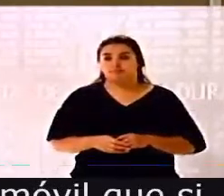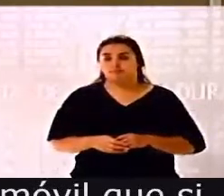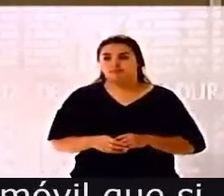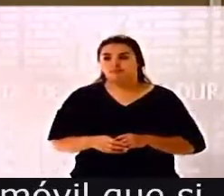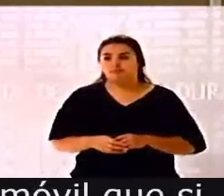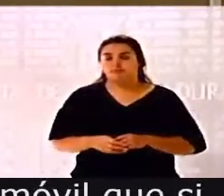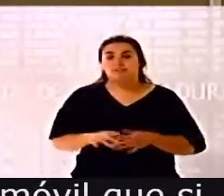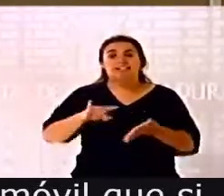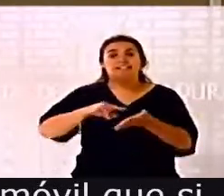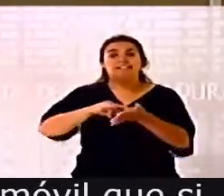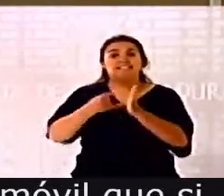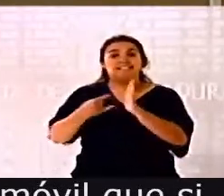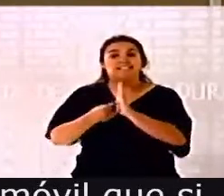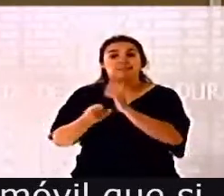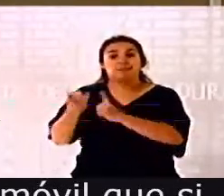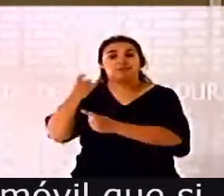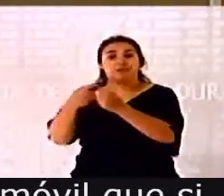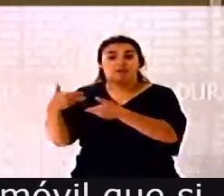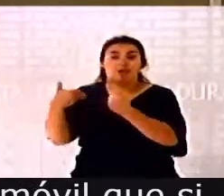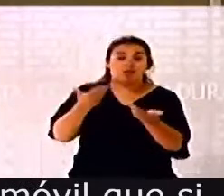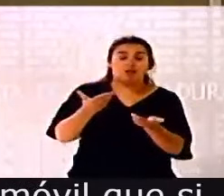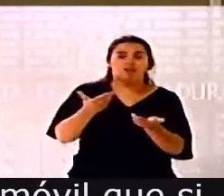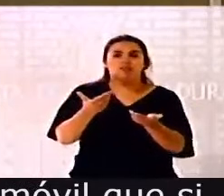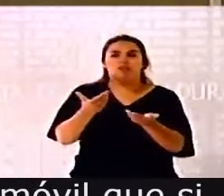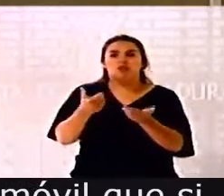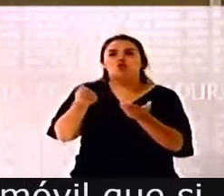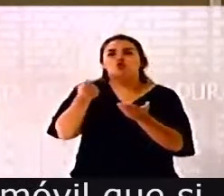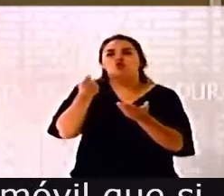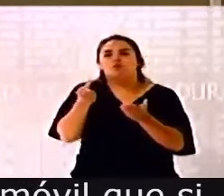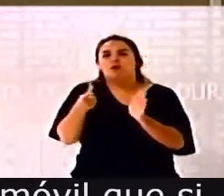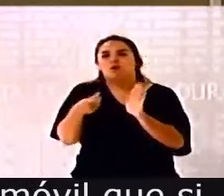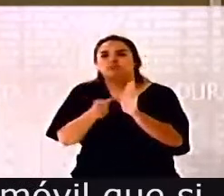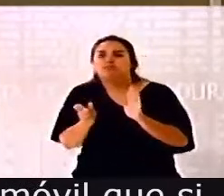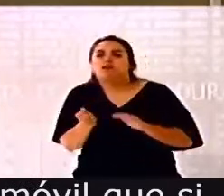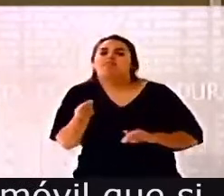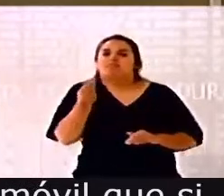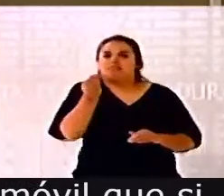el sistema de información asistencial te asigna un código.